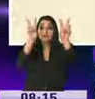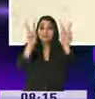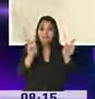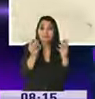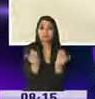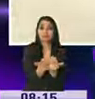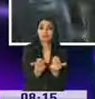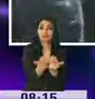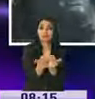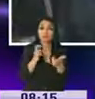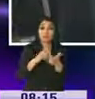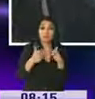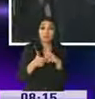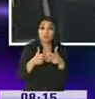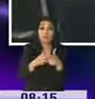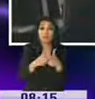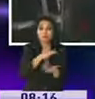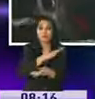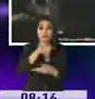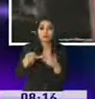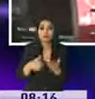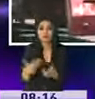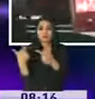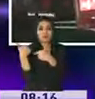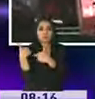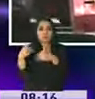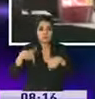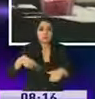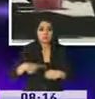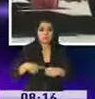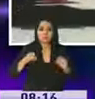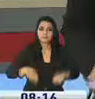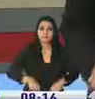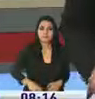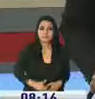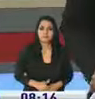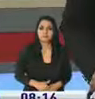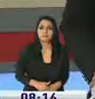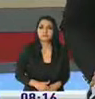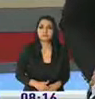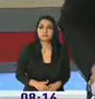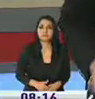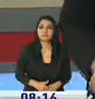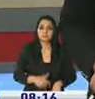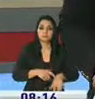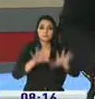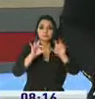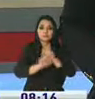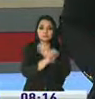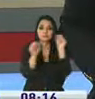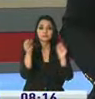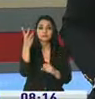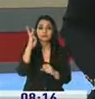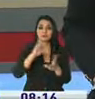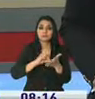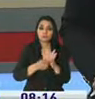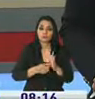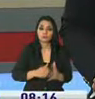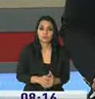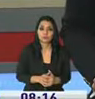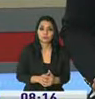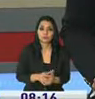problema absolutamente de todos los que vivimos en Quito. Ahora son las 8 de la mañana con 16 minutos y